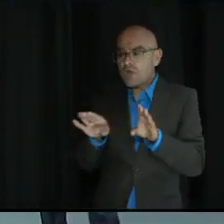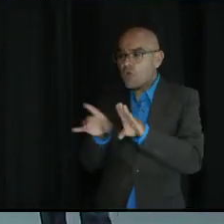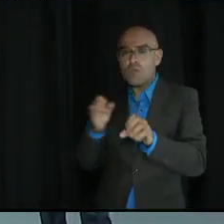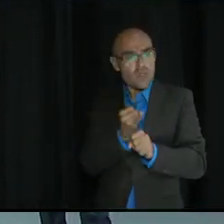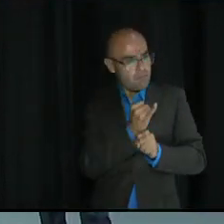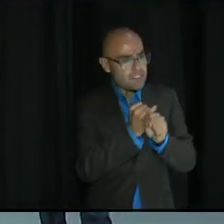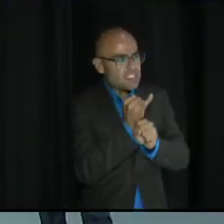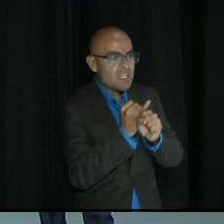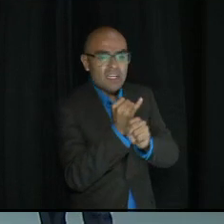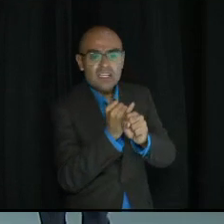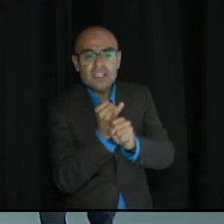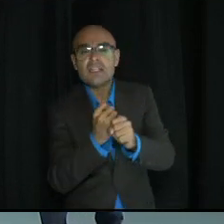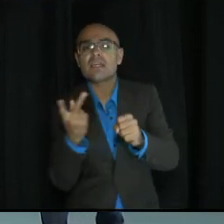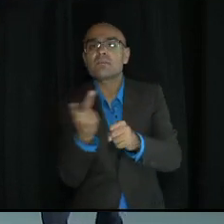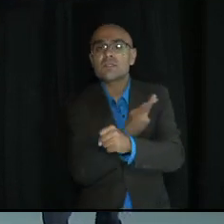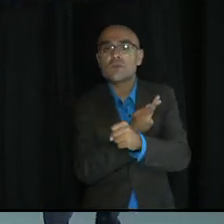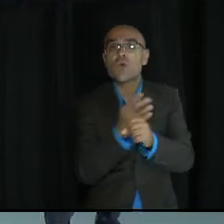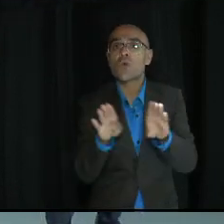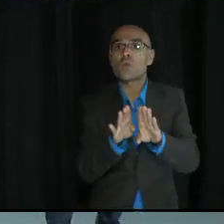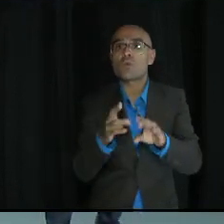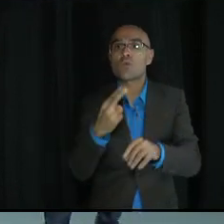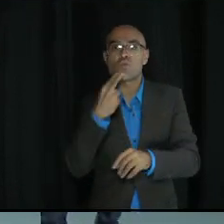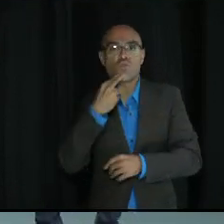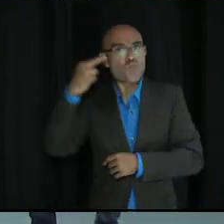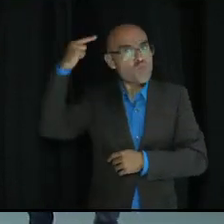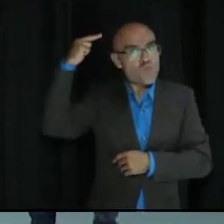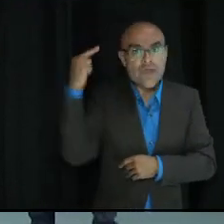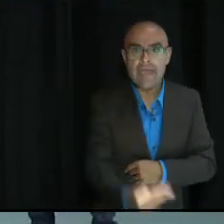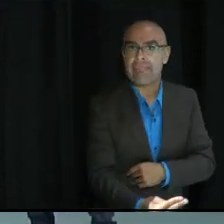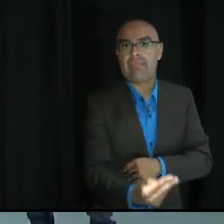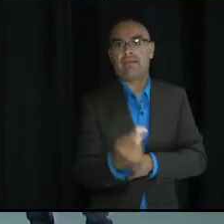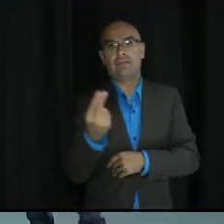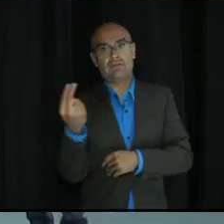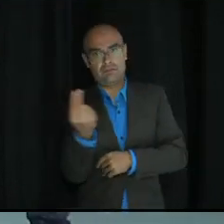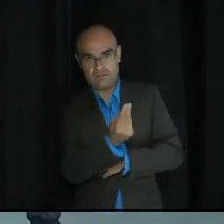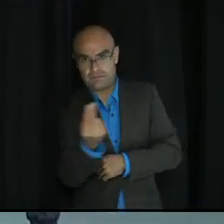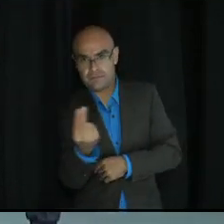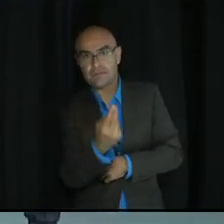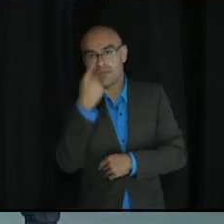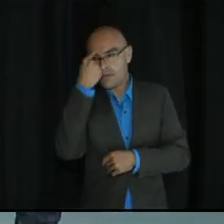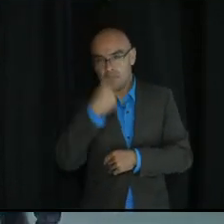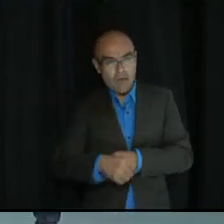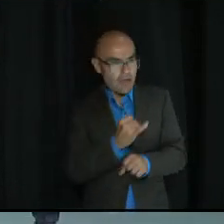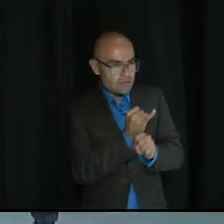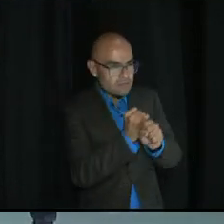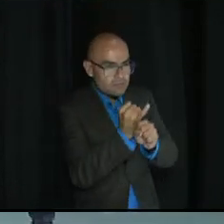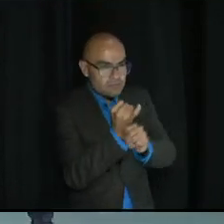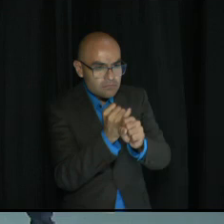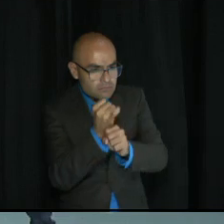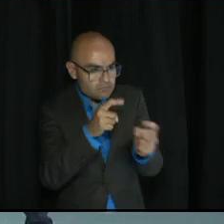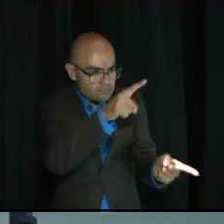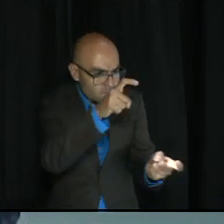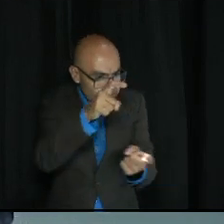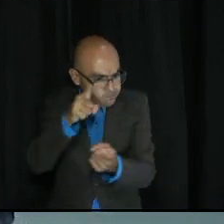investigación de manera urgente para recabar datos de prueba, para recabar indicios y poderlos resguardar,